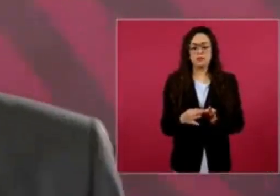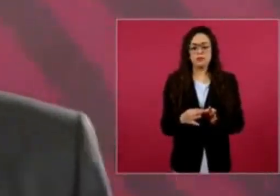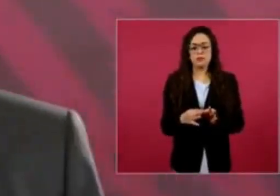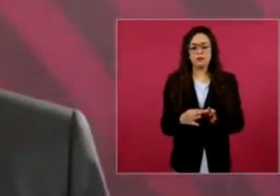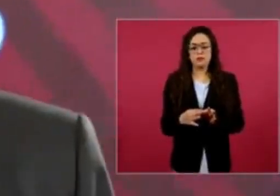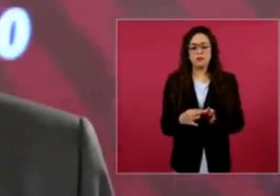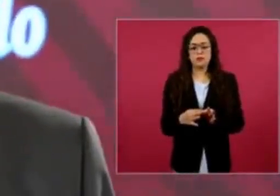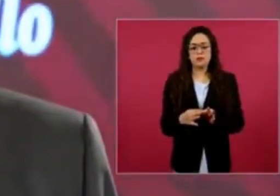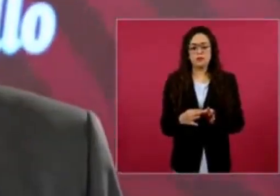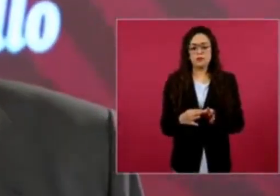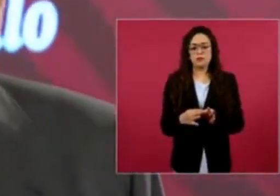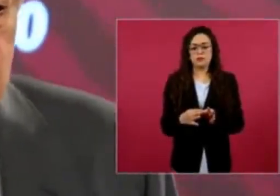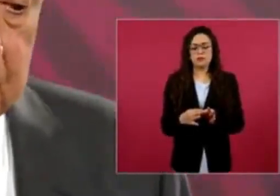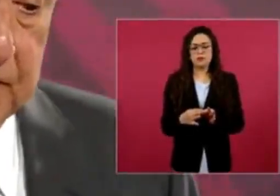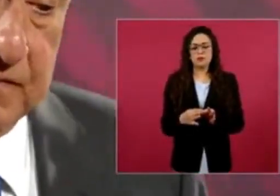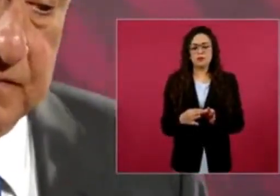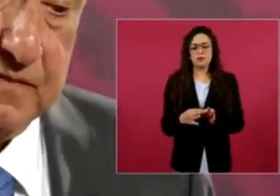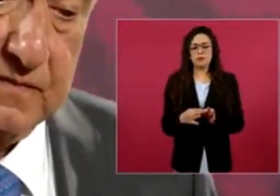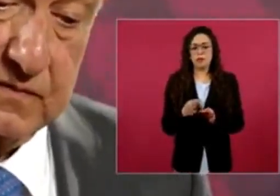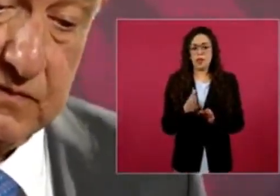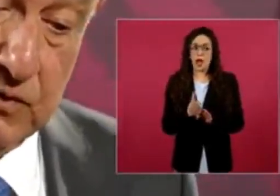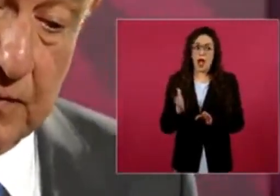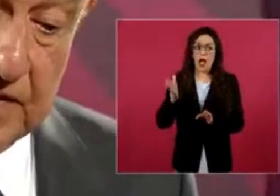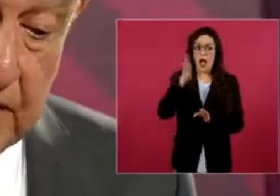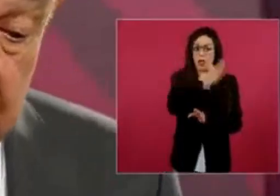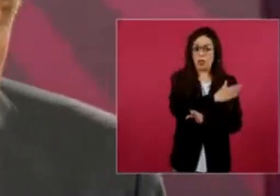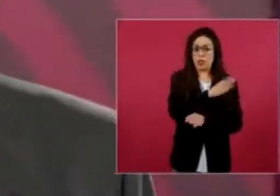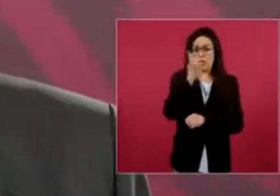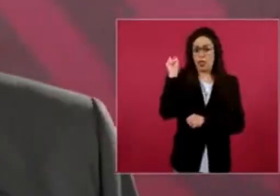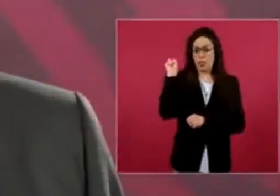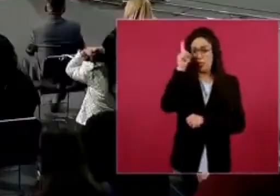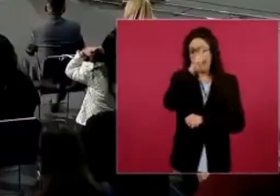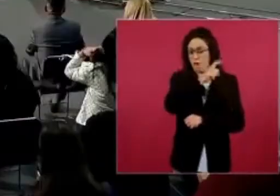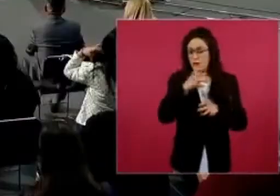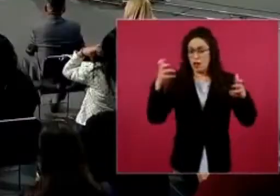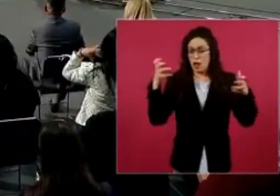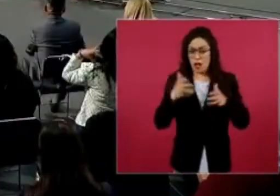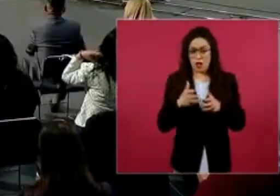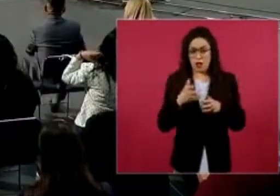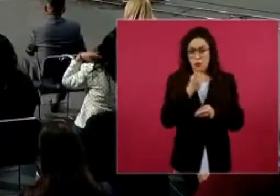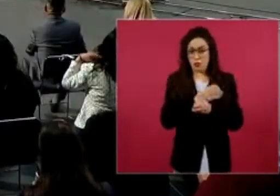antes muy difícil. Una vez le preguntaron